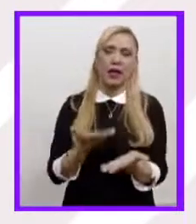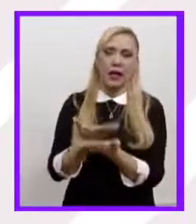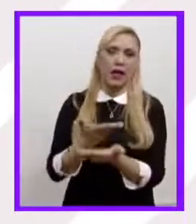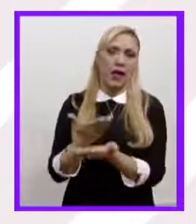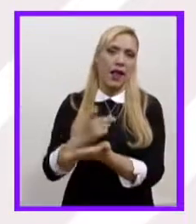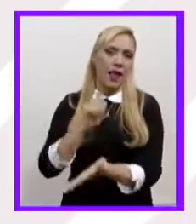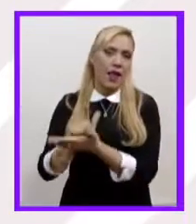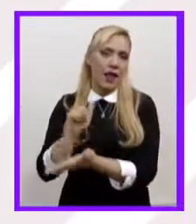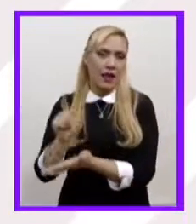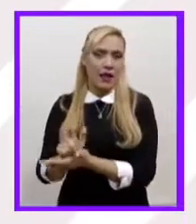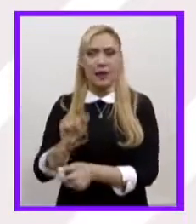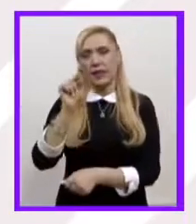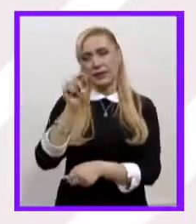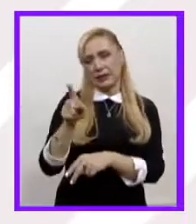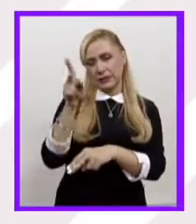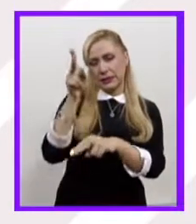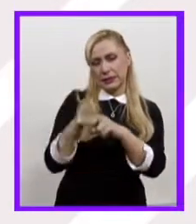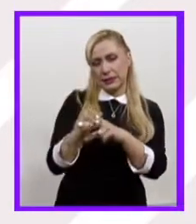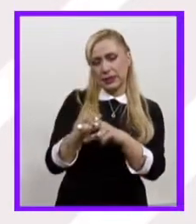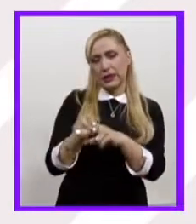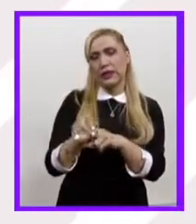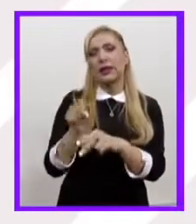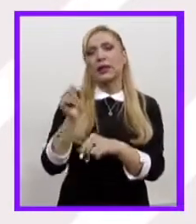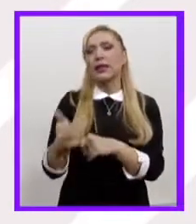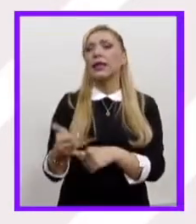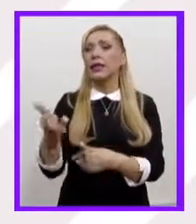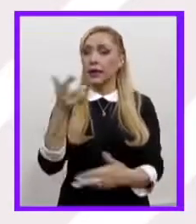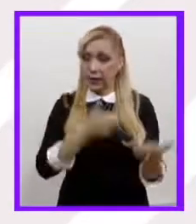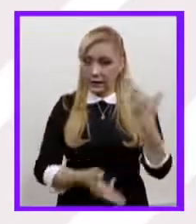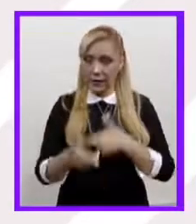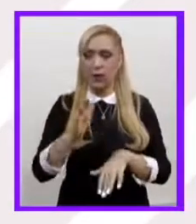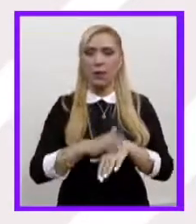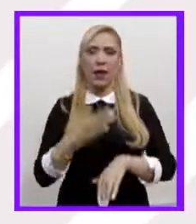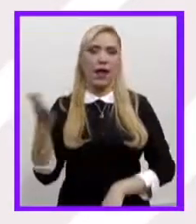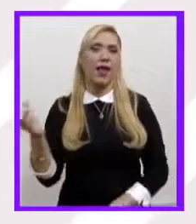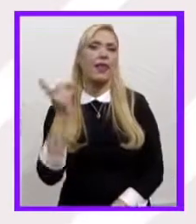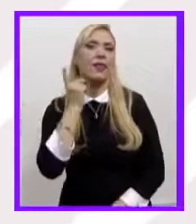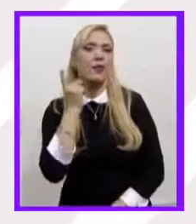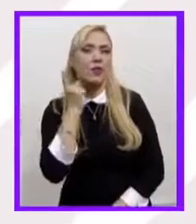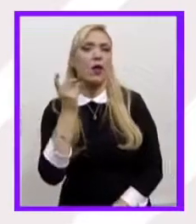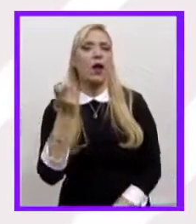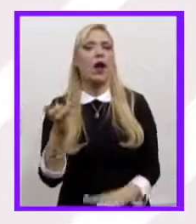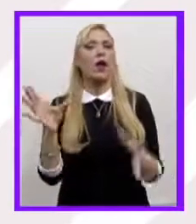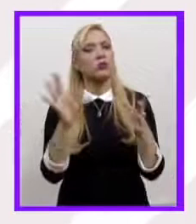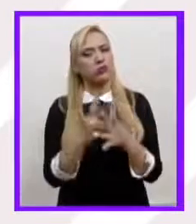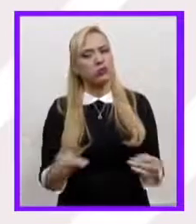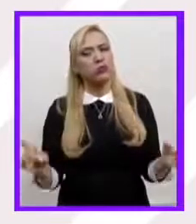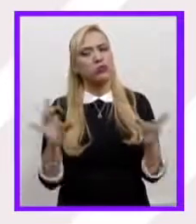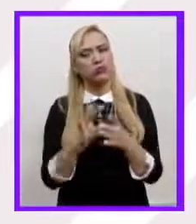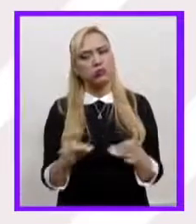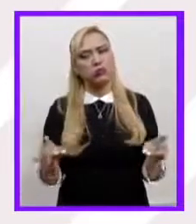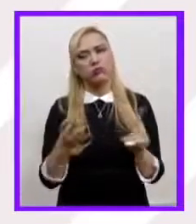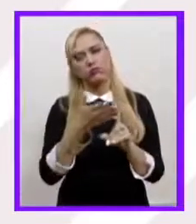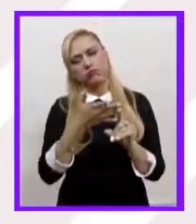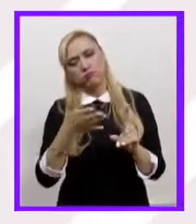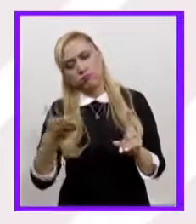presentadas. Tenemos que hacer un corte y regresamos con el diputado para que justo, Temístocles, nos expliques, por favor, en